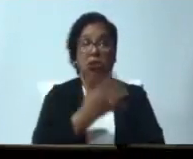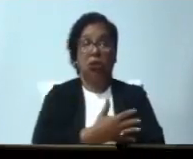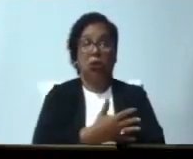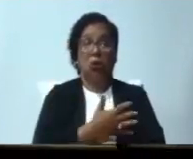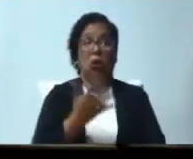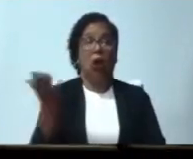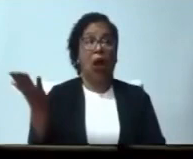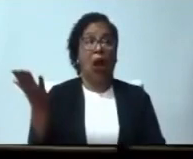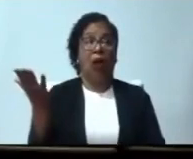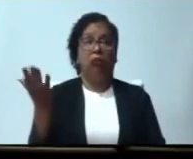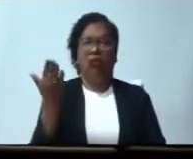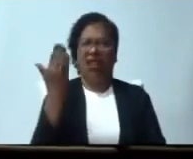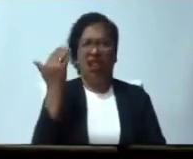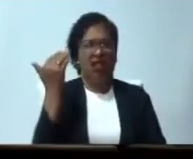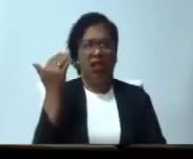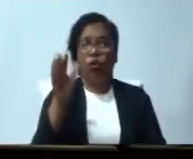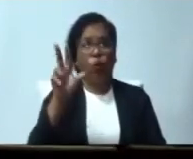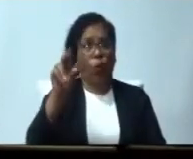cuando, no 15,